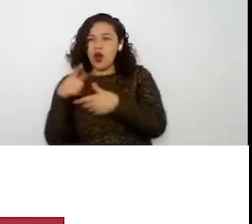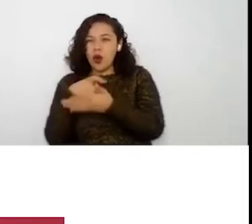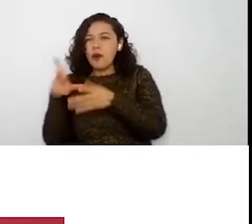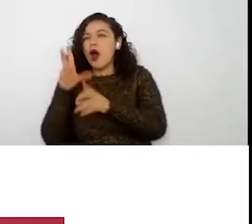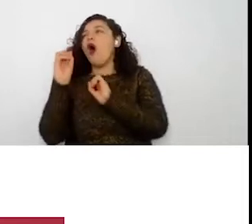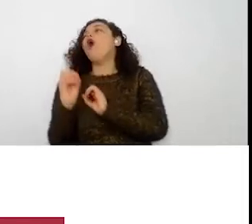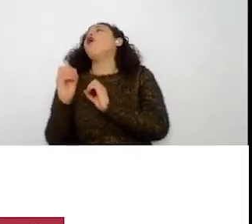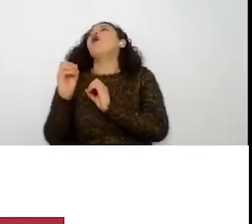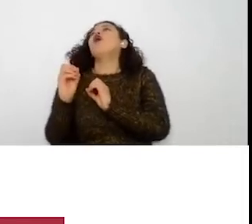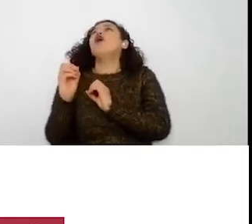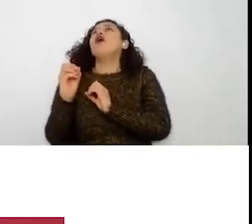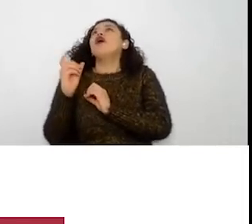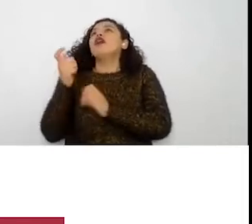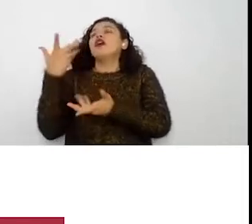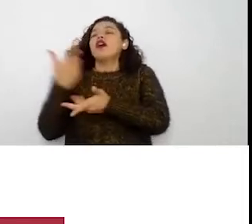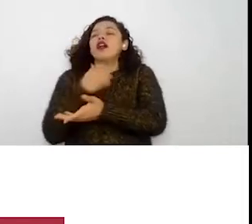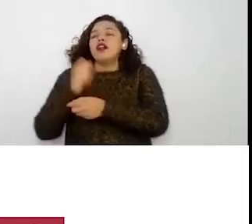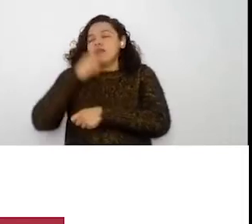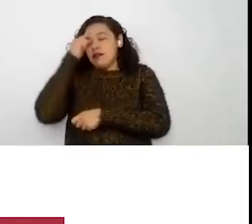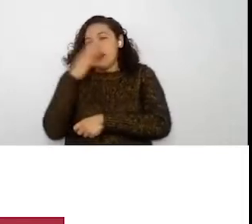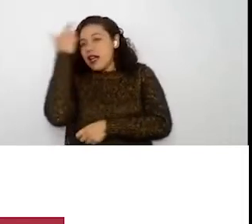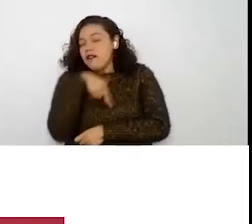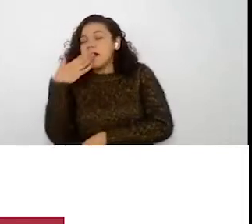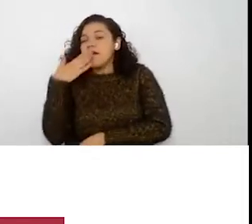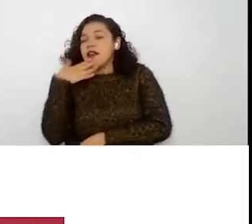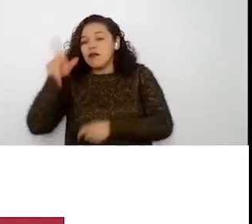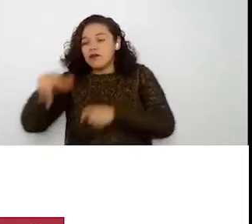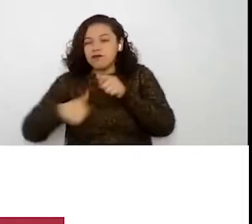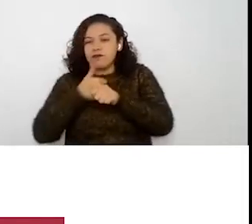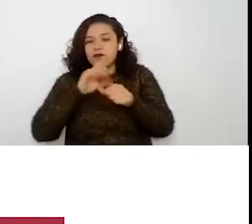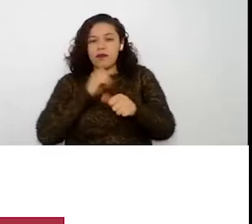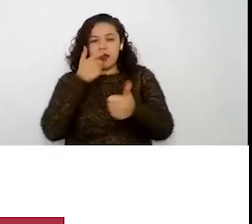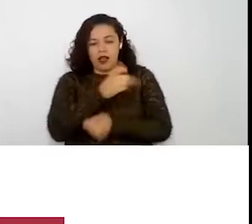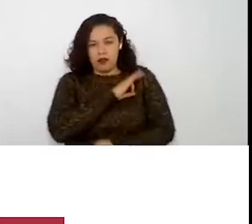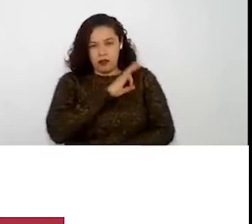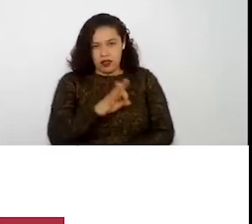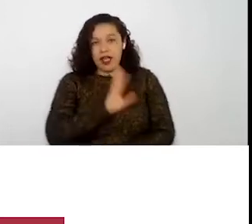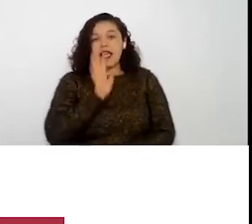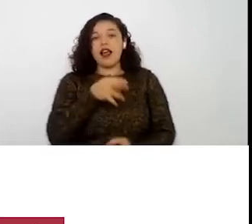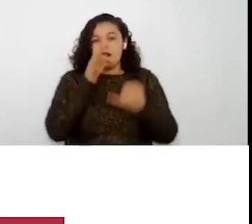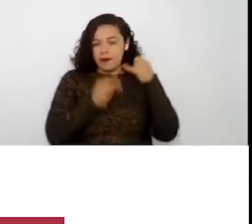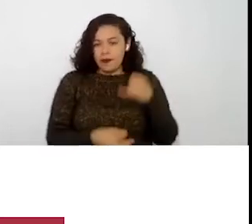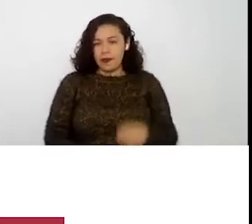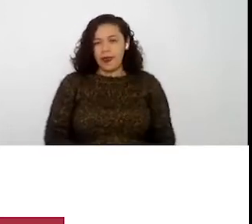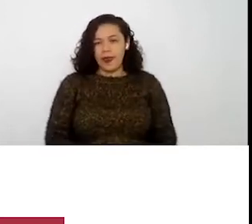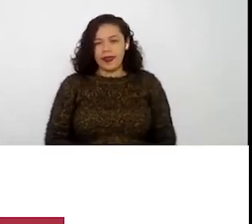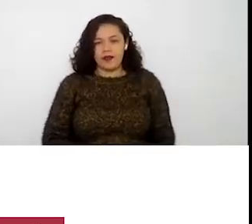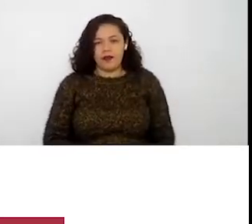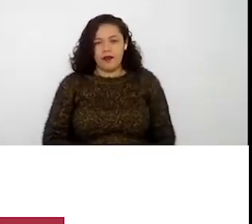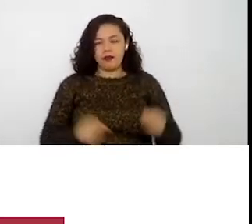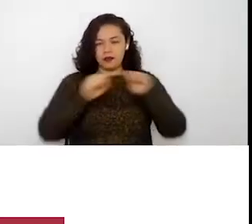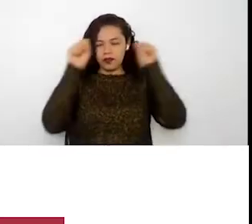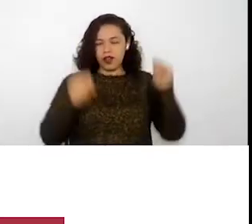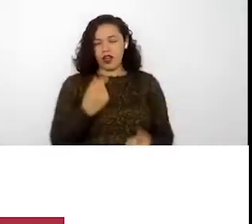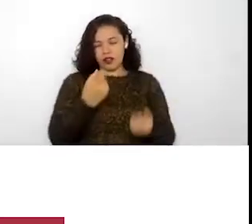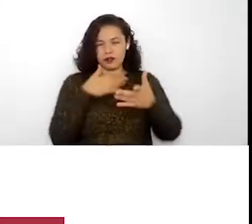objeto de verificar que se cuente con recursos para cubrir Y por último el sistema contiene varias validaciones que